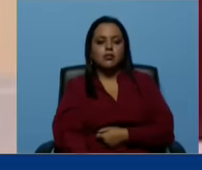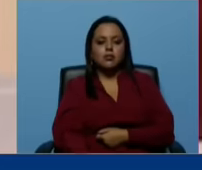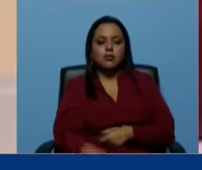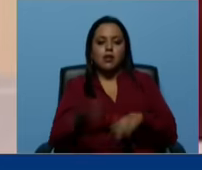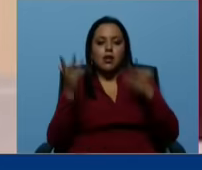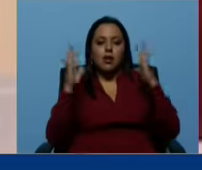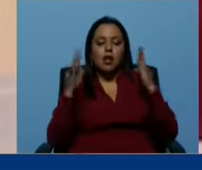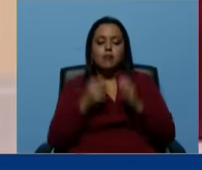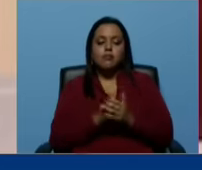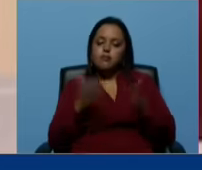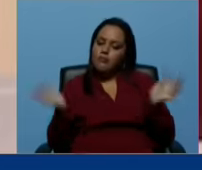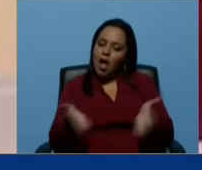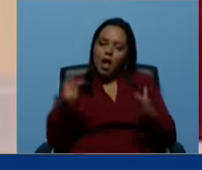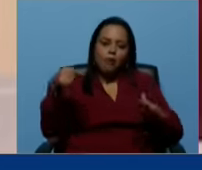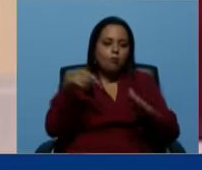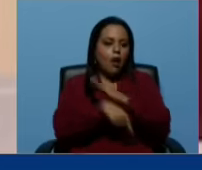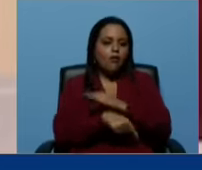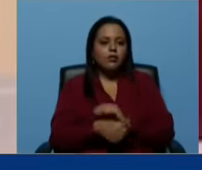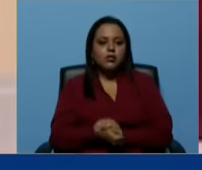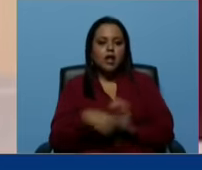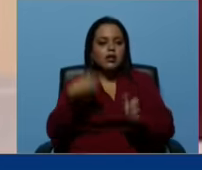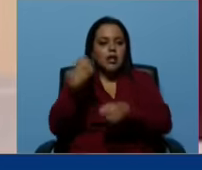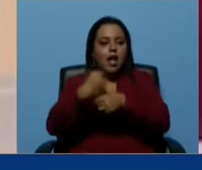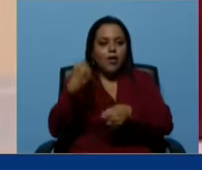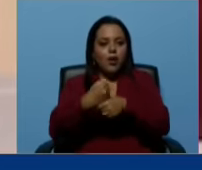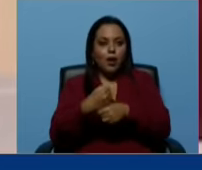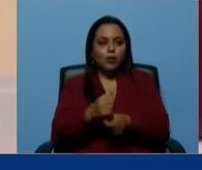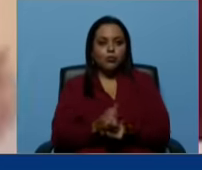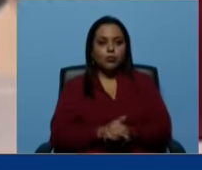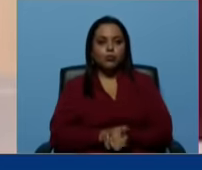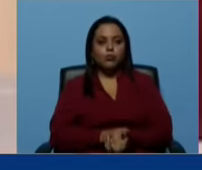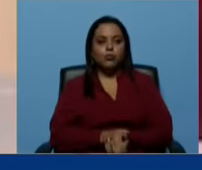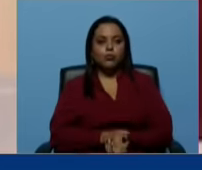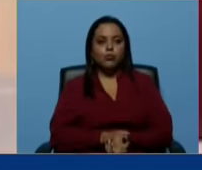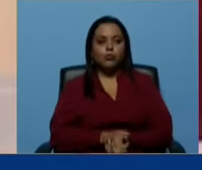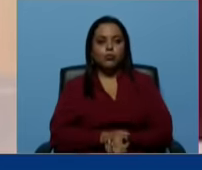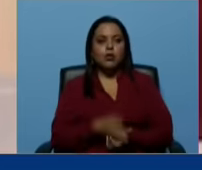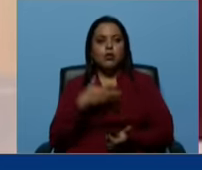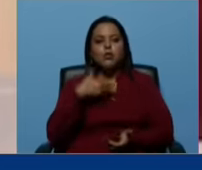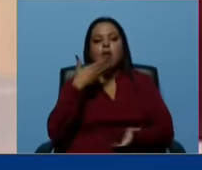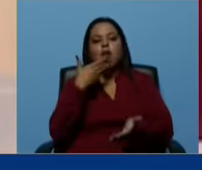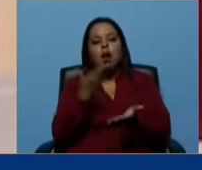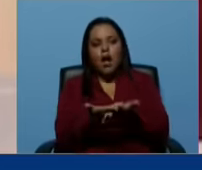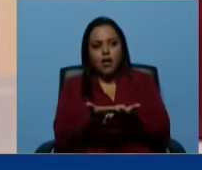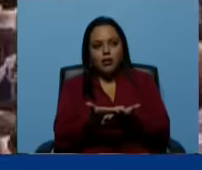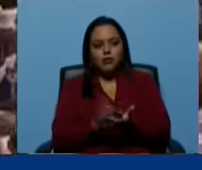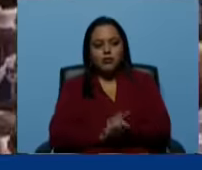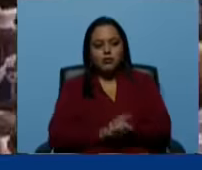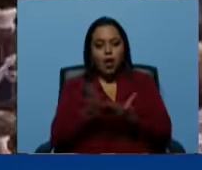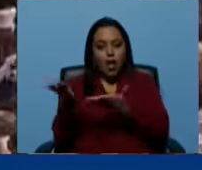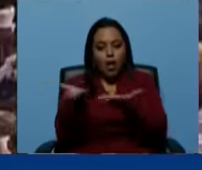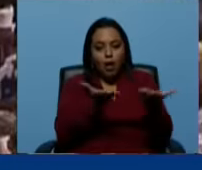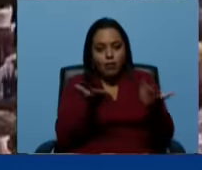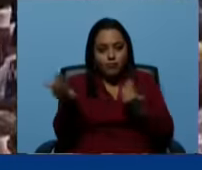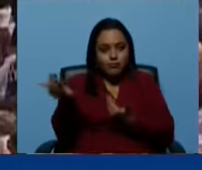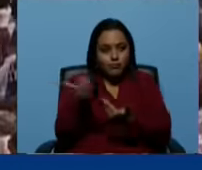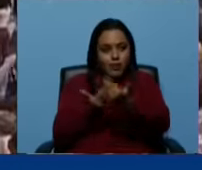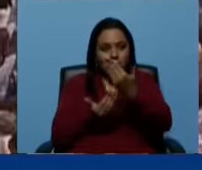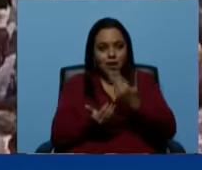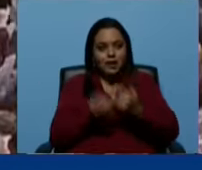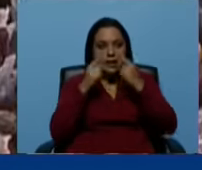Vamos a profundizar el trabajo y les agradezco que hayan venido con esta